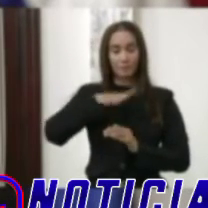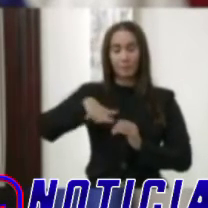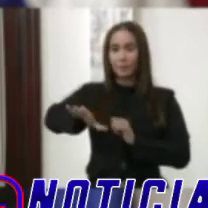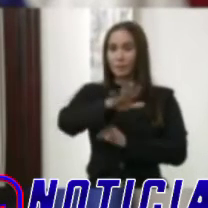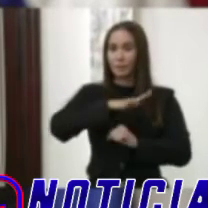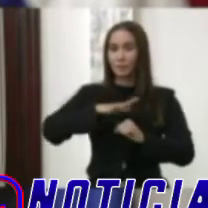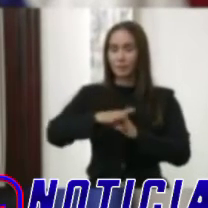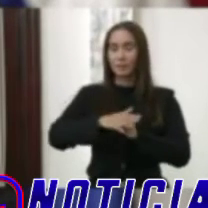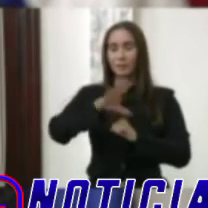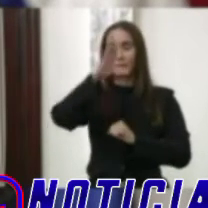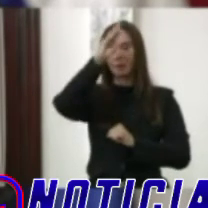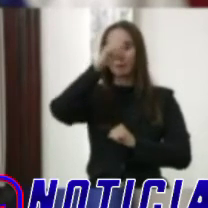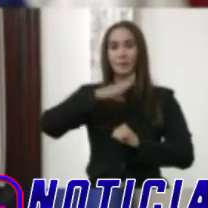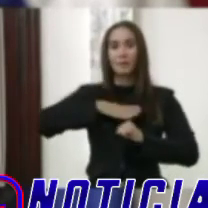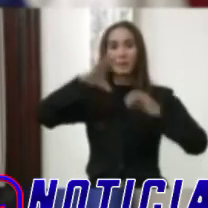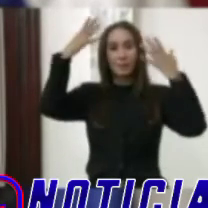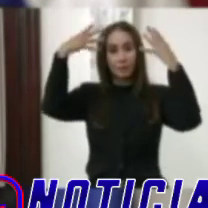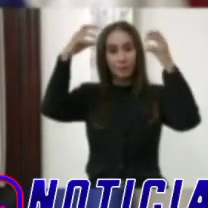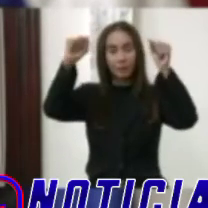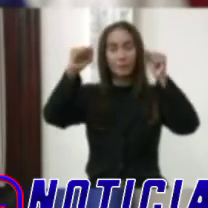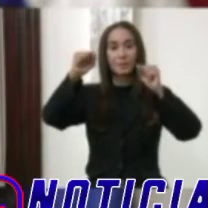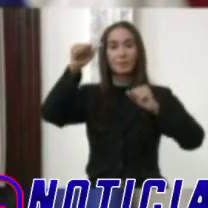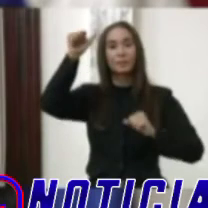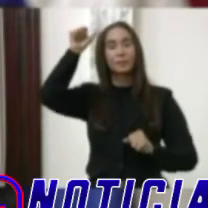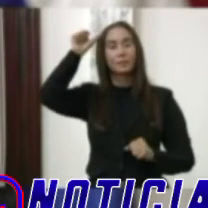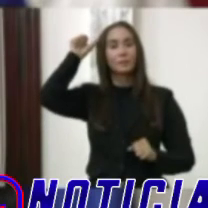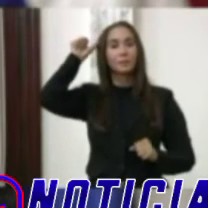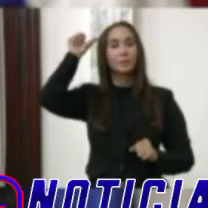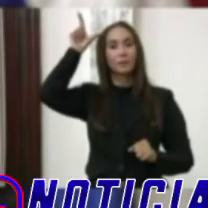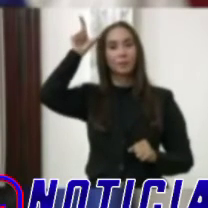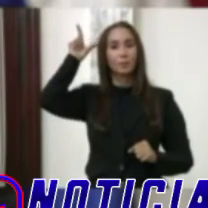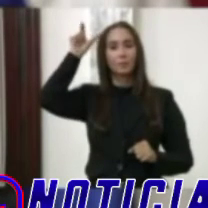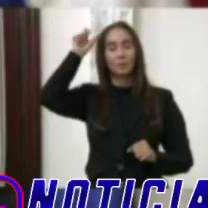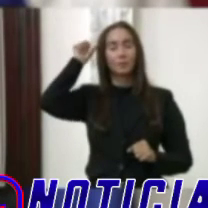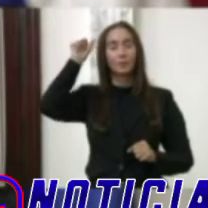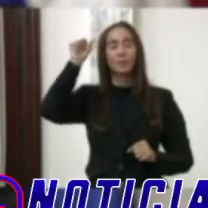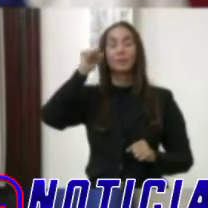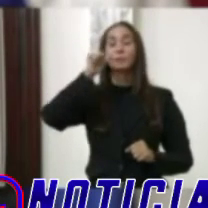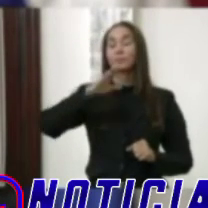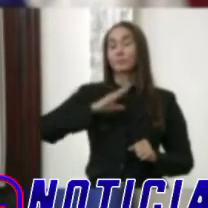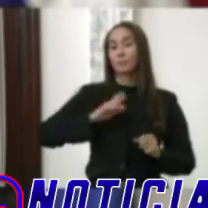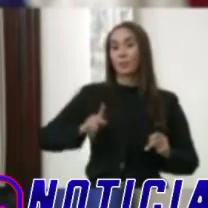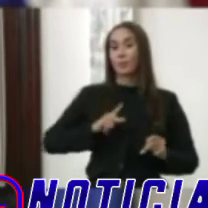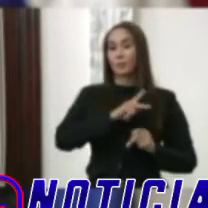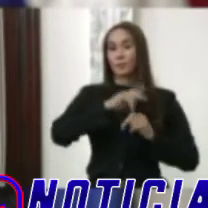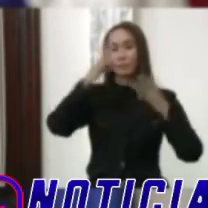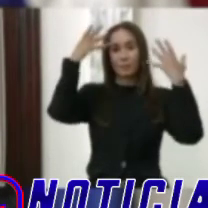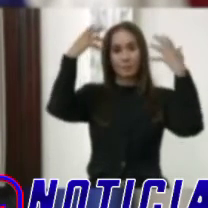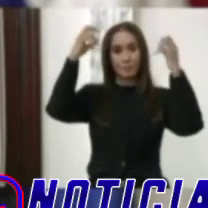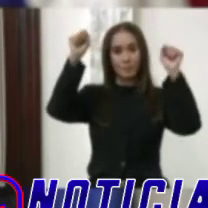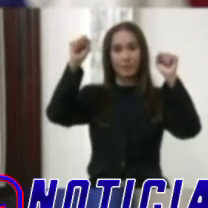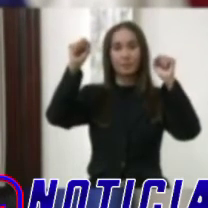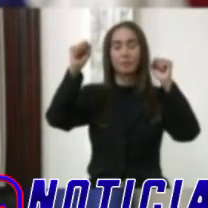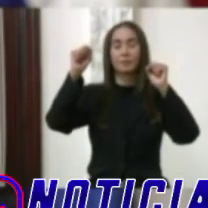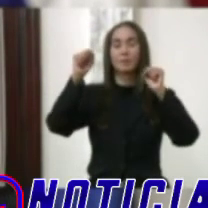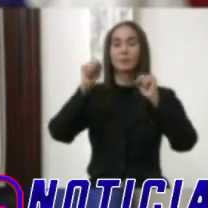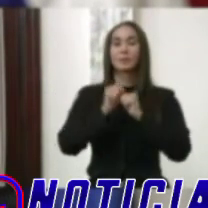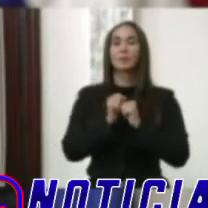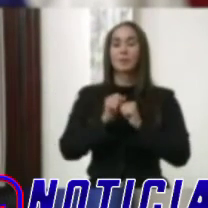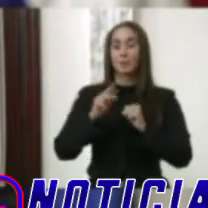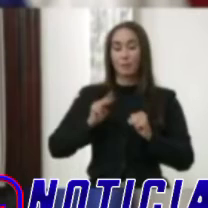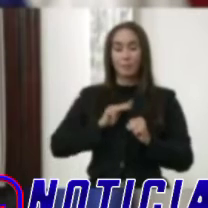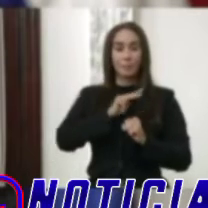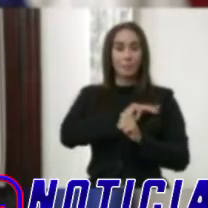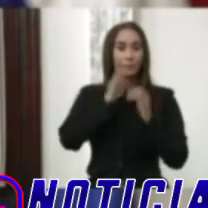Señor Presidente Luis Abinader, señora Vicepresidenta de la República Dominicana, señores